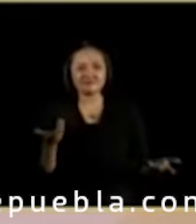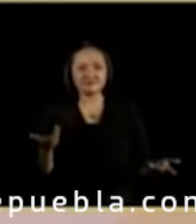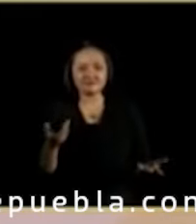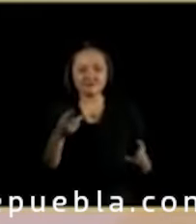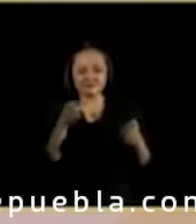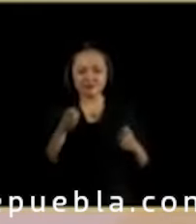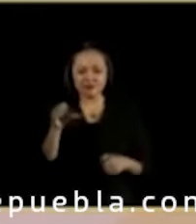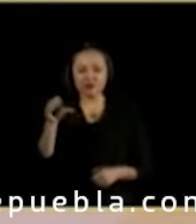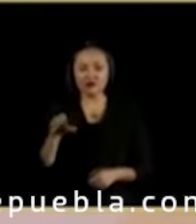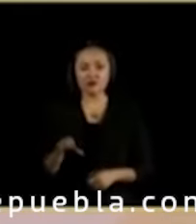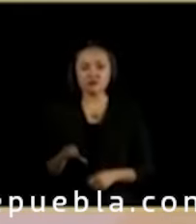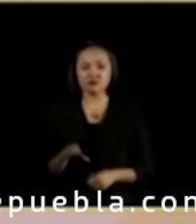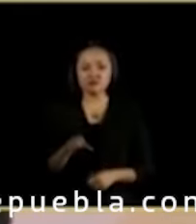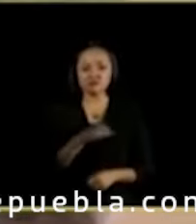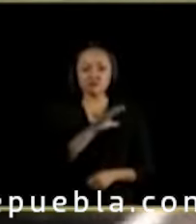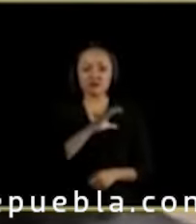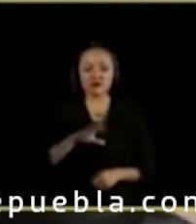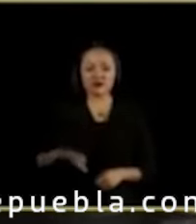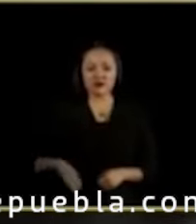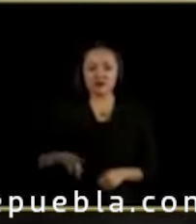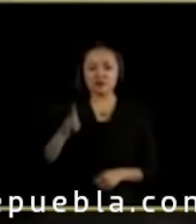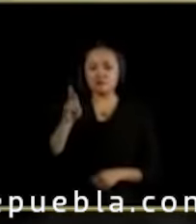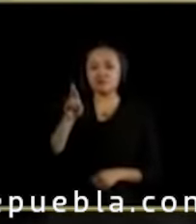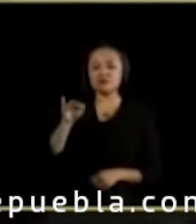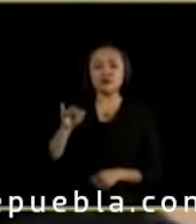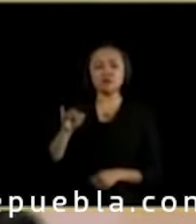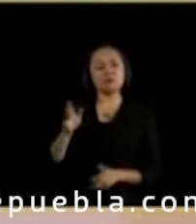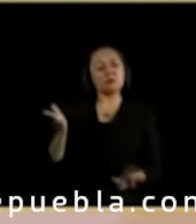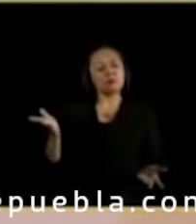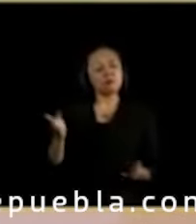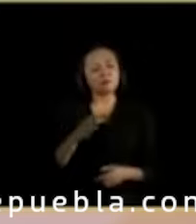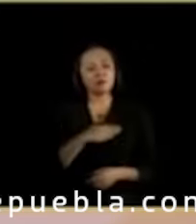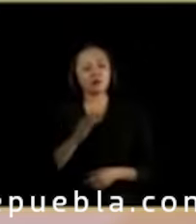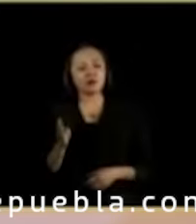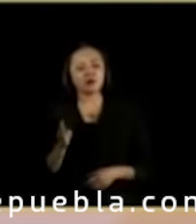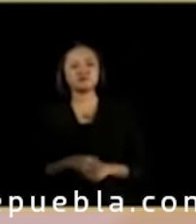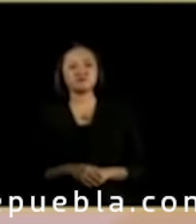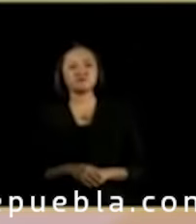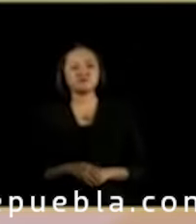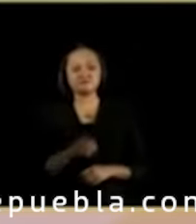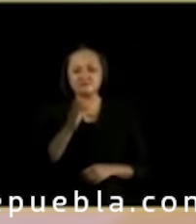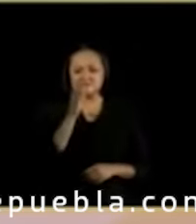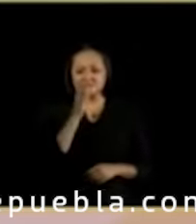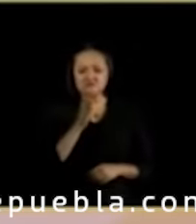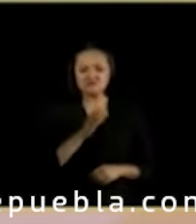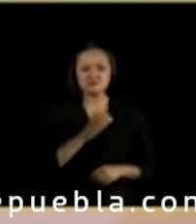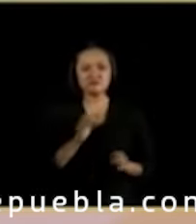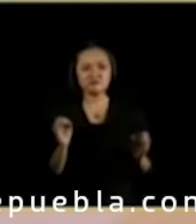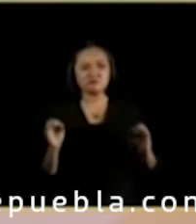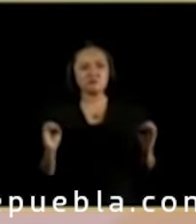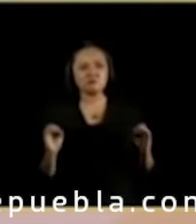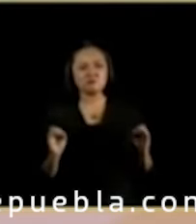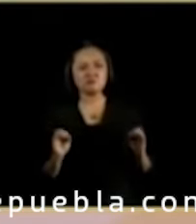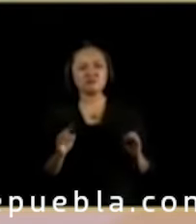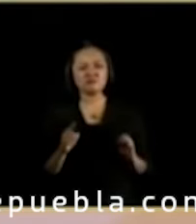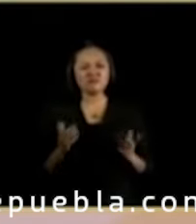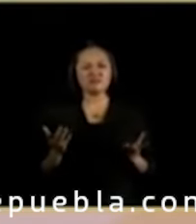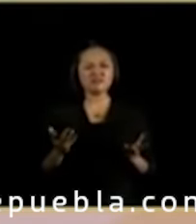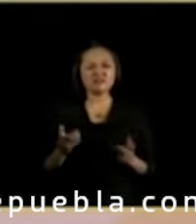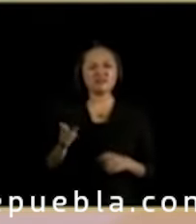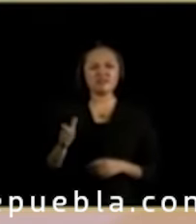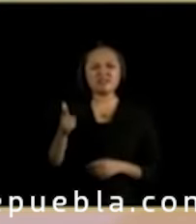la privatización del agua y las finanzas que dejó en la capital poblana cuando fue presidente municipal. ¿Qué le hiciste